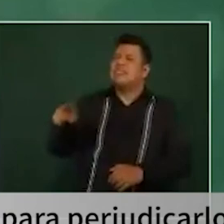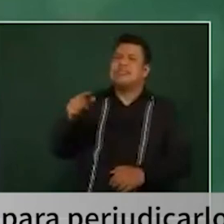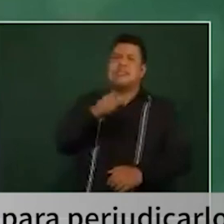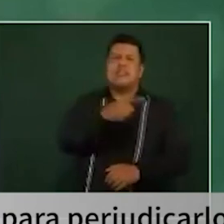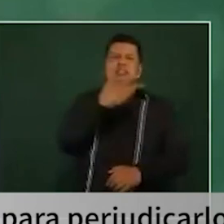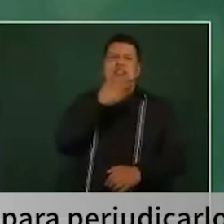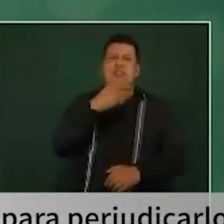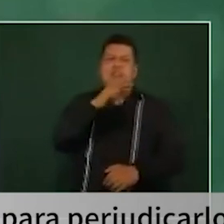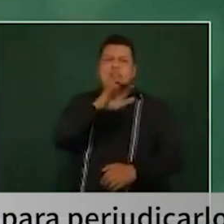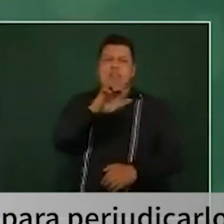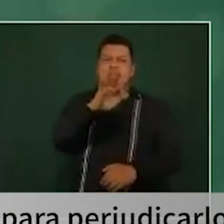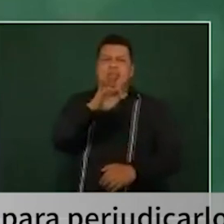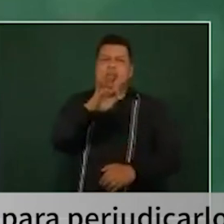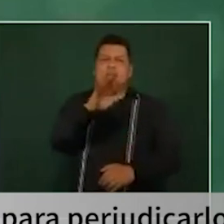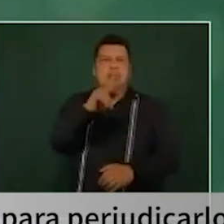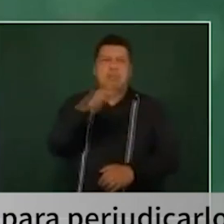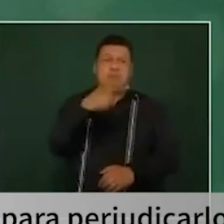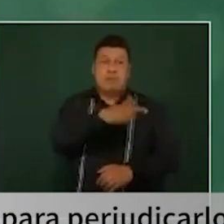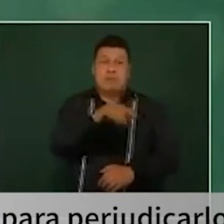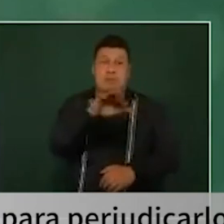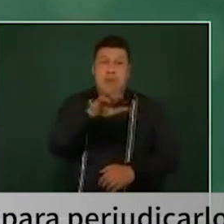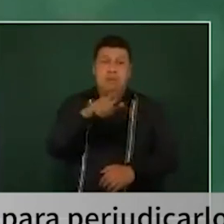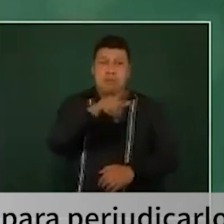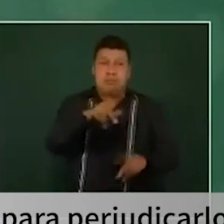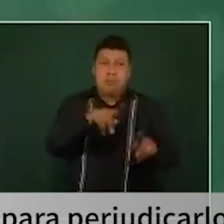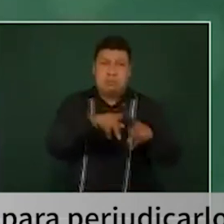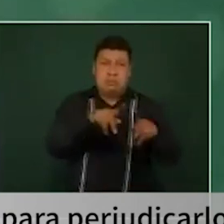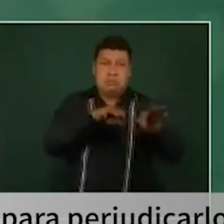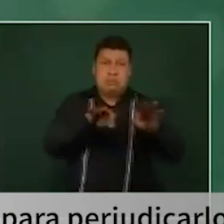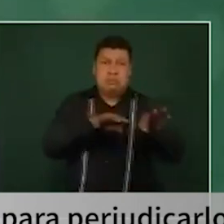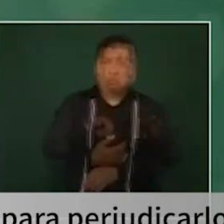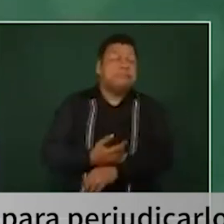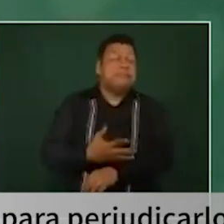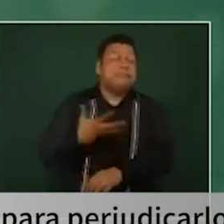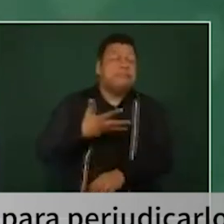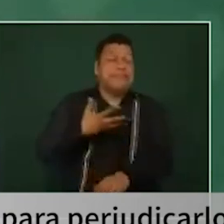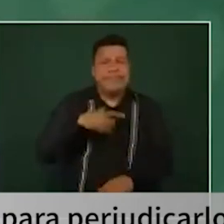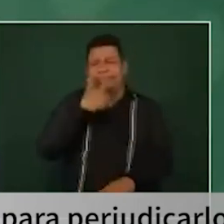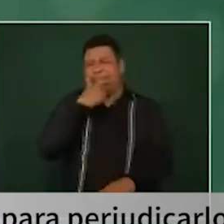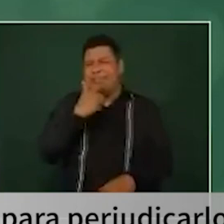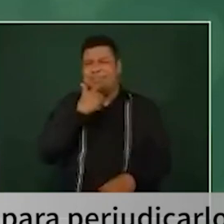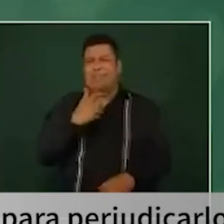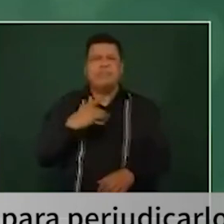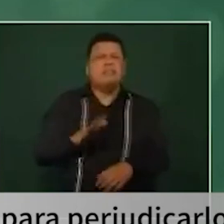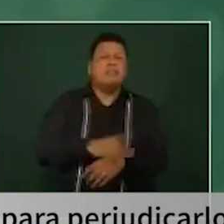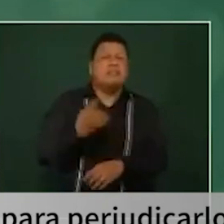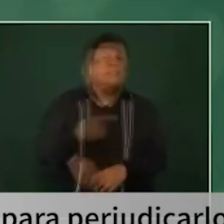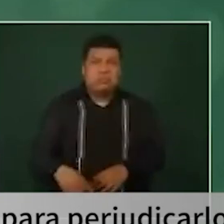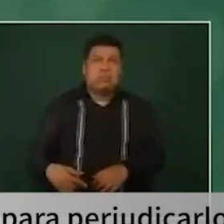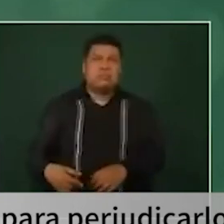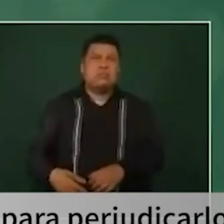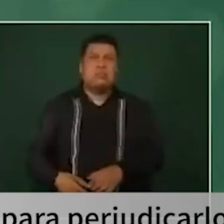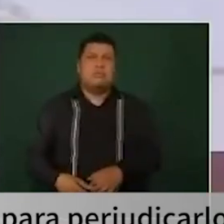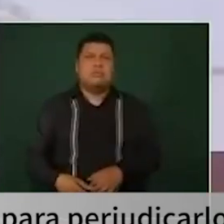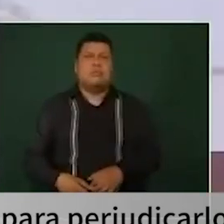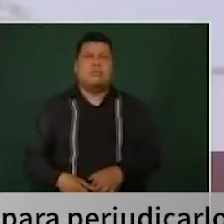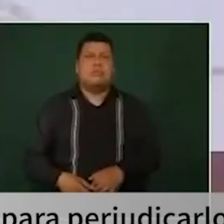un periodista honesto, no es chayotero, y que nosotros